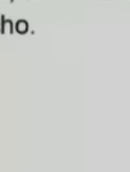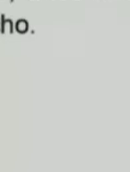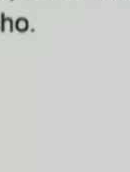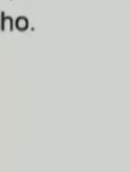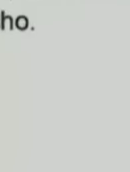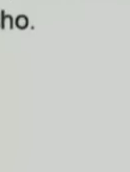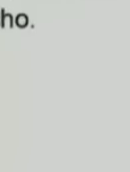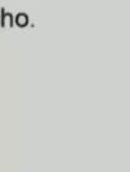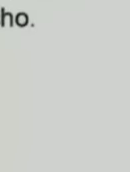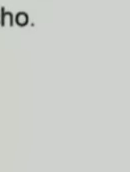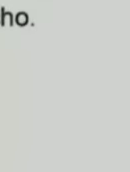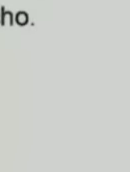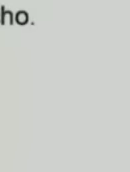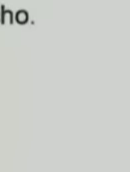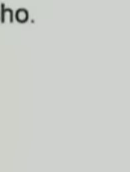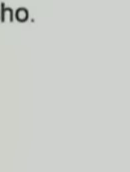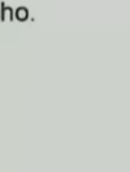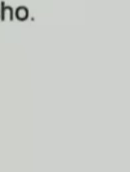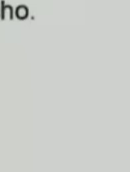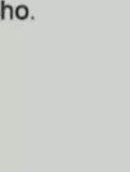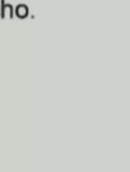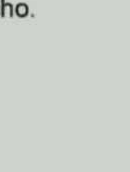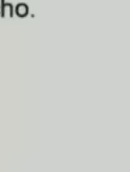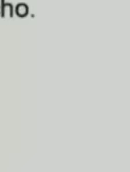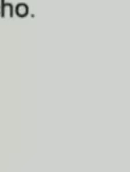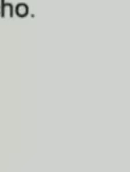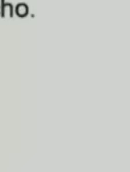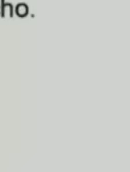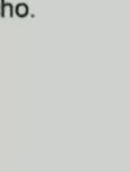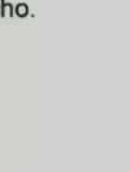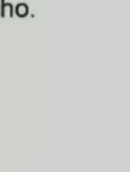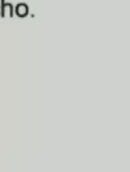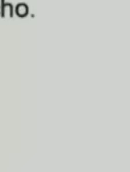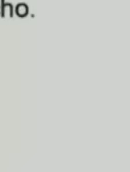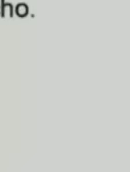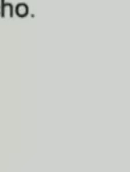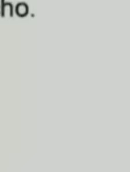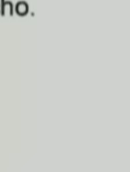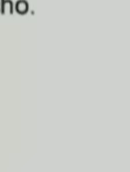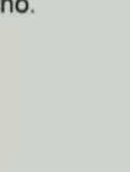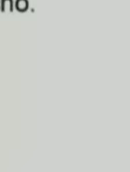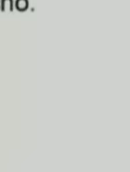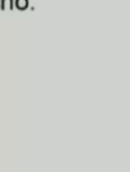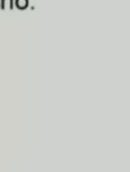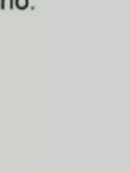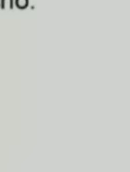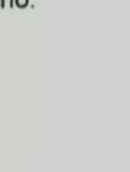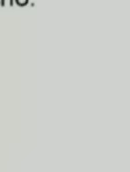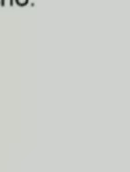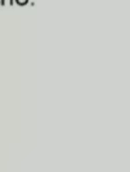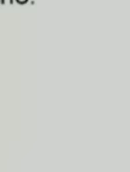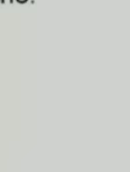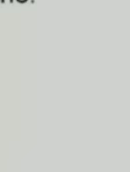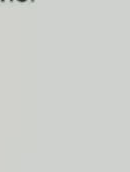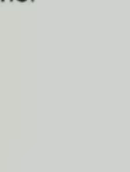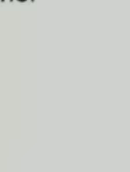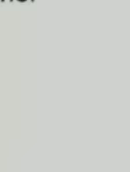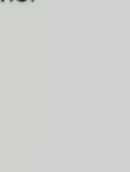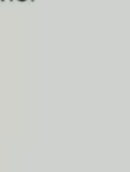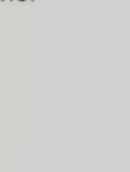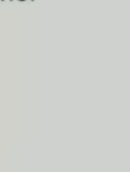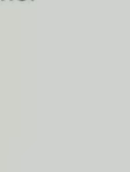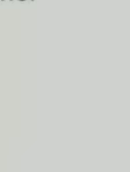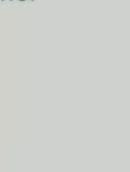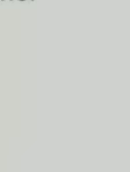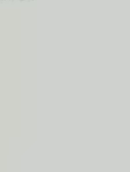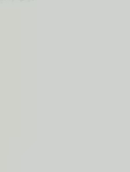los últimos días con su apoderado judicial, con el apoderado judicial